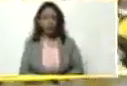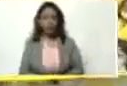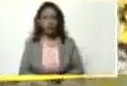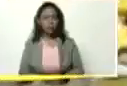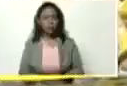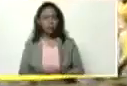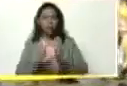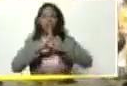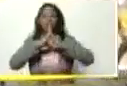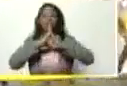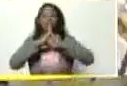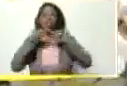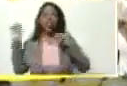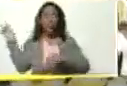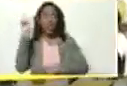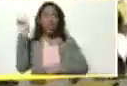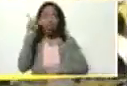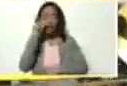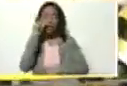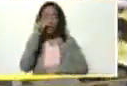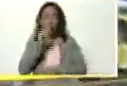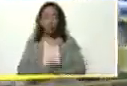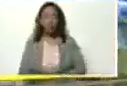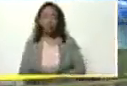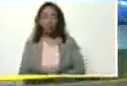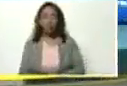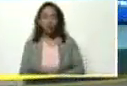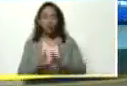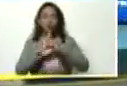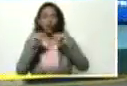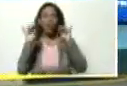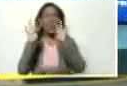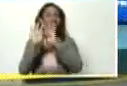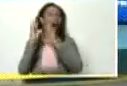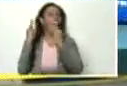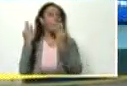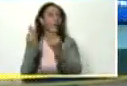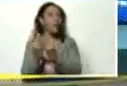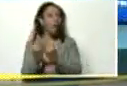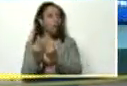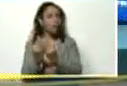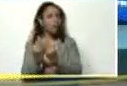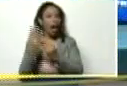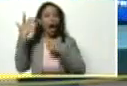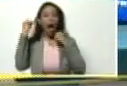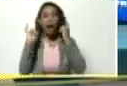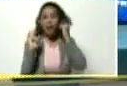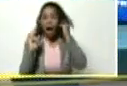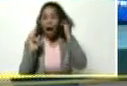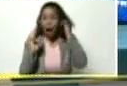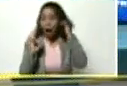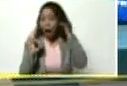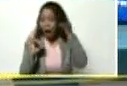Que todo venezolano, que toda familia tenga acceso a la salud en su